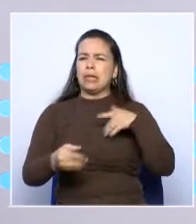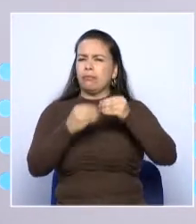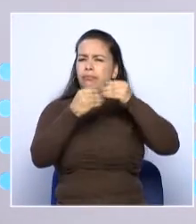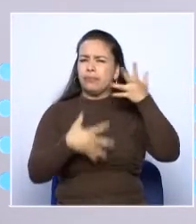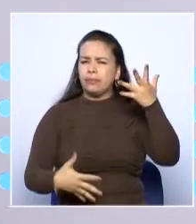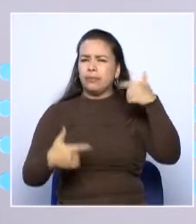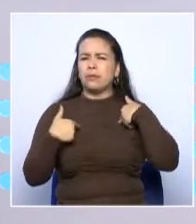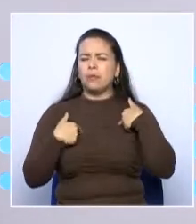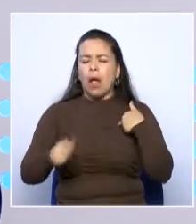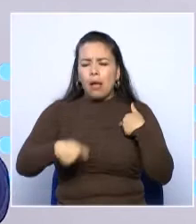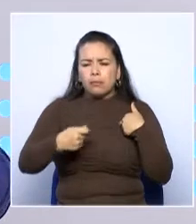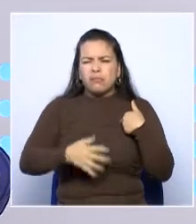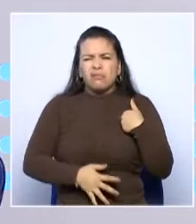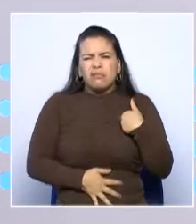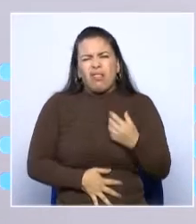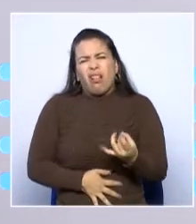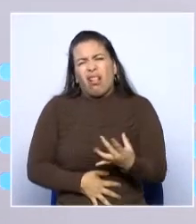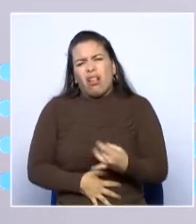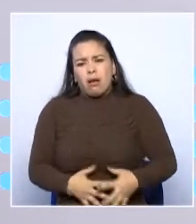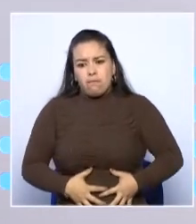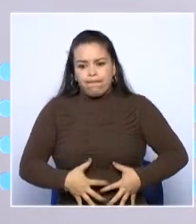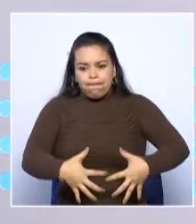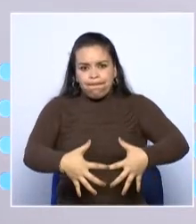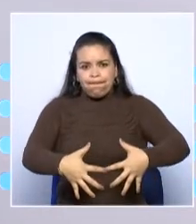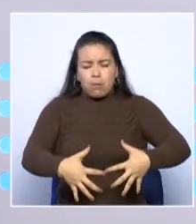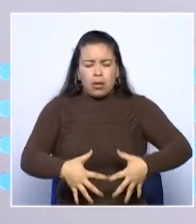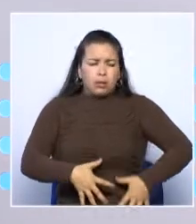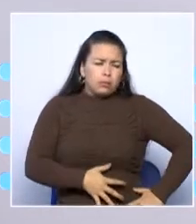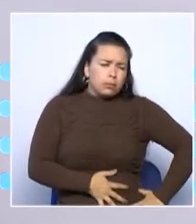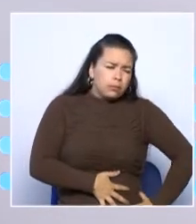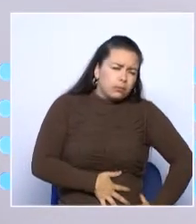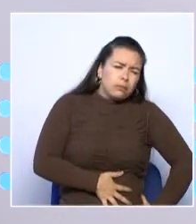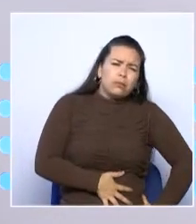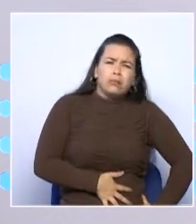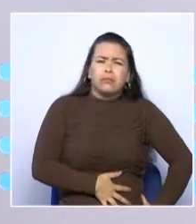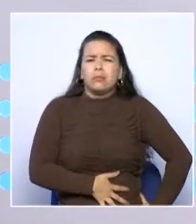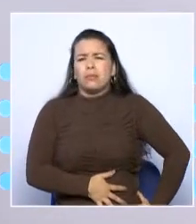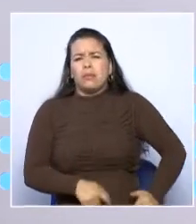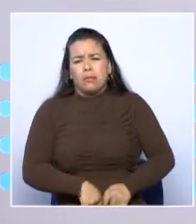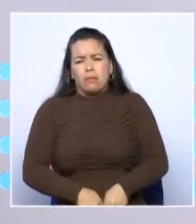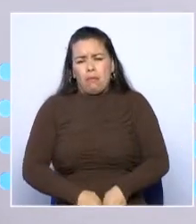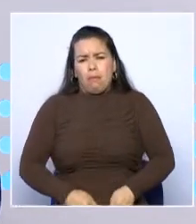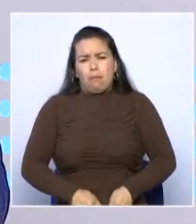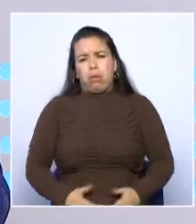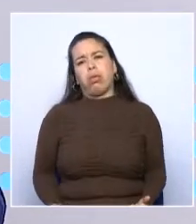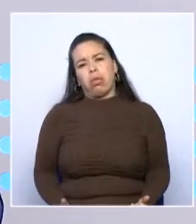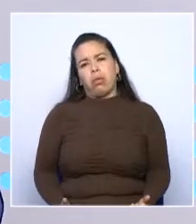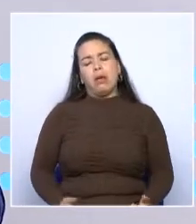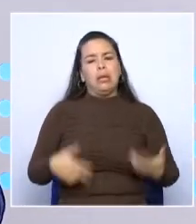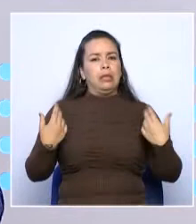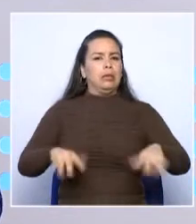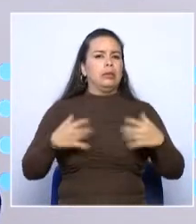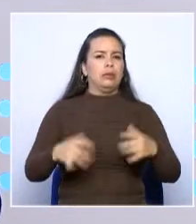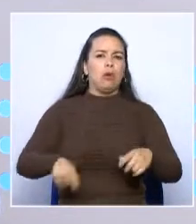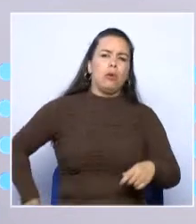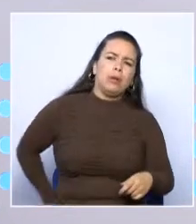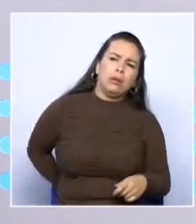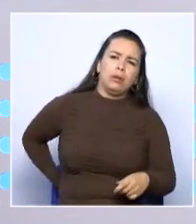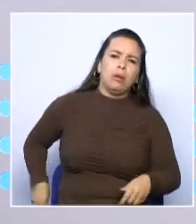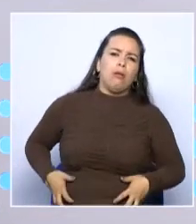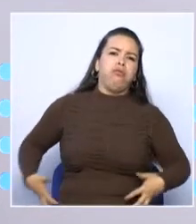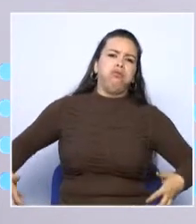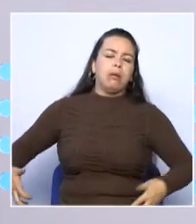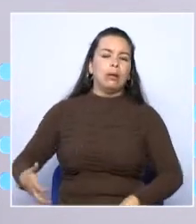cae mal la comida, se me hincha el estómago cuando como, me toca soltar la correa porque ya no me cierra o el vestido.